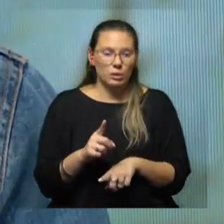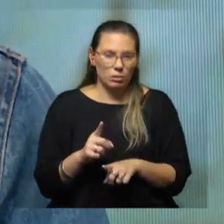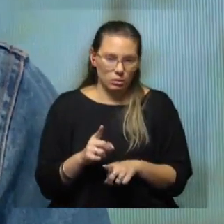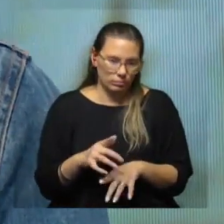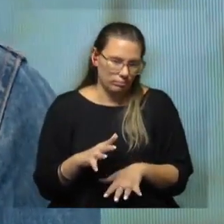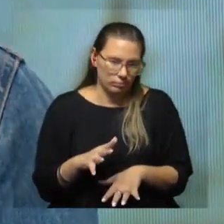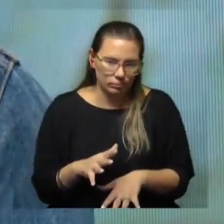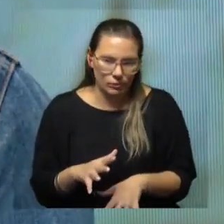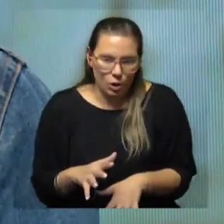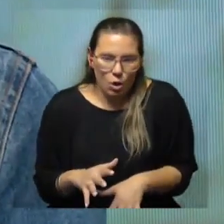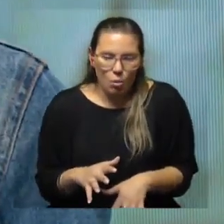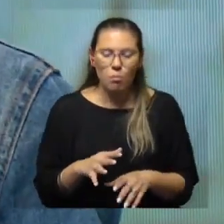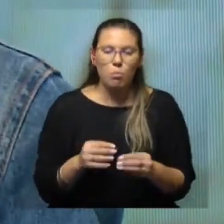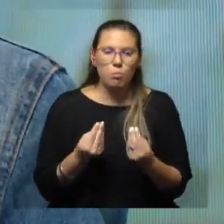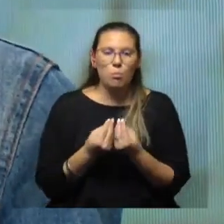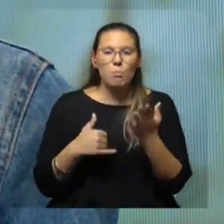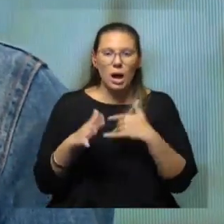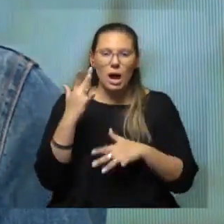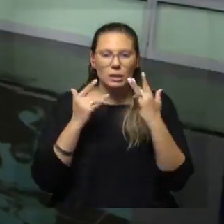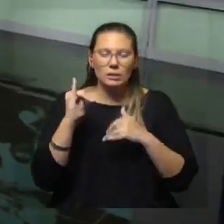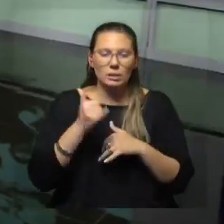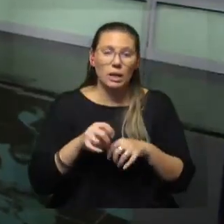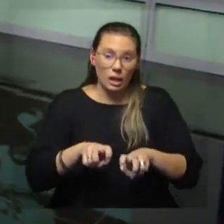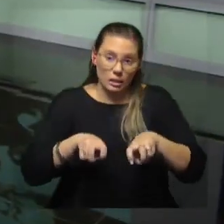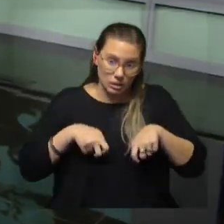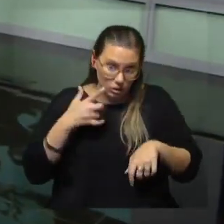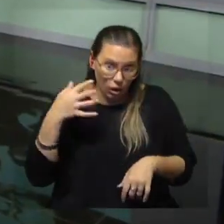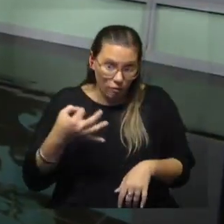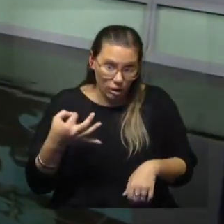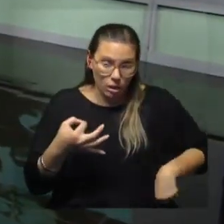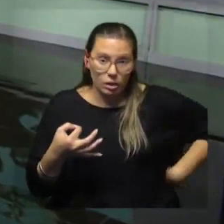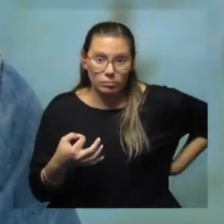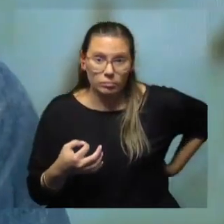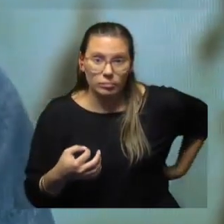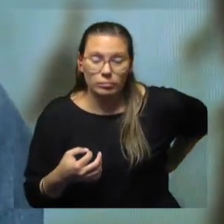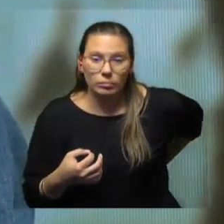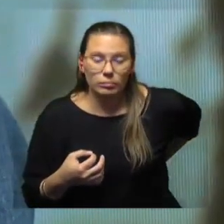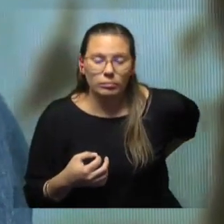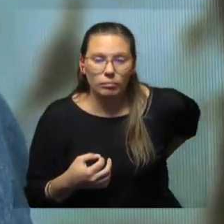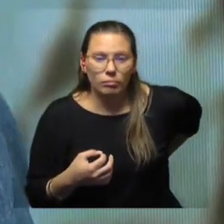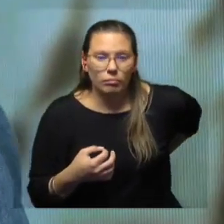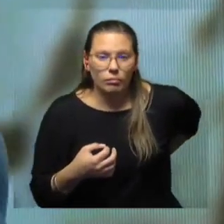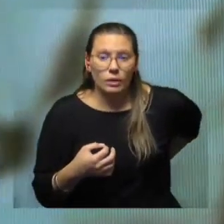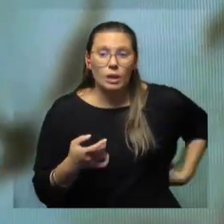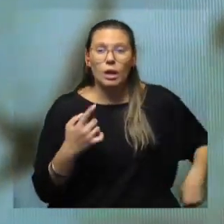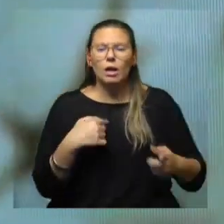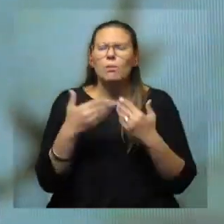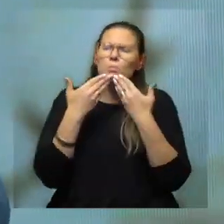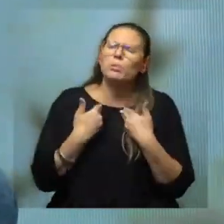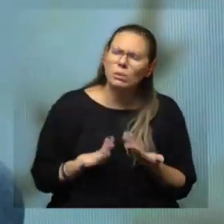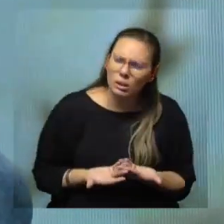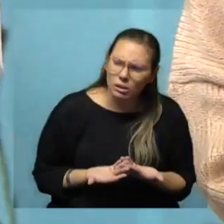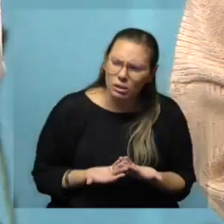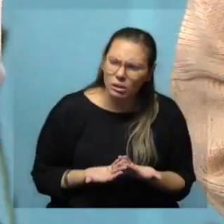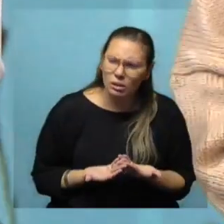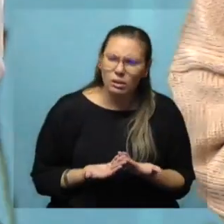hacer como un montón. Teníamos más artistas que butacas. Sí, realmente. Claro que sí. ¿Pero qué me preguntaste? Yo no sé si, mira,